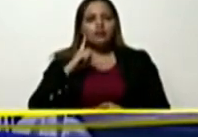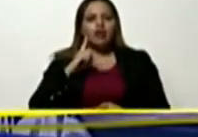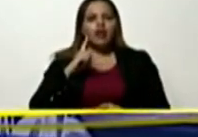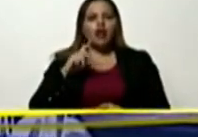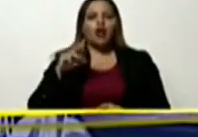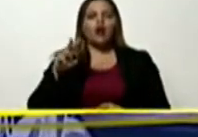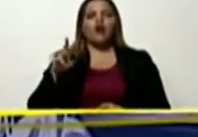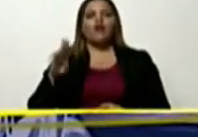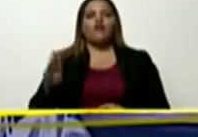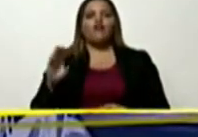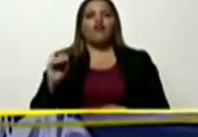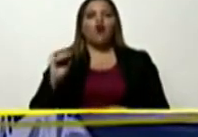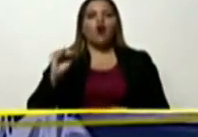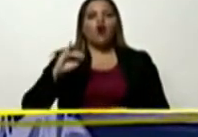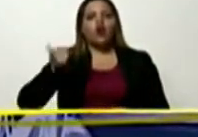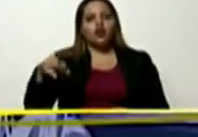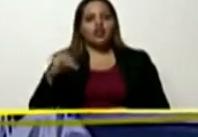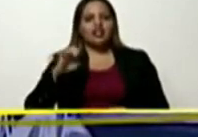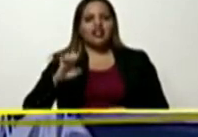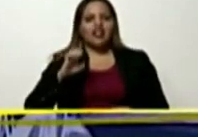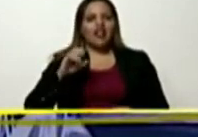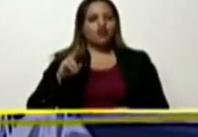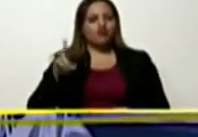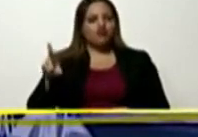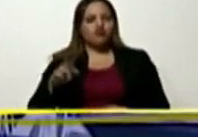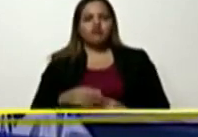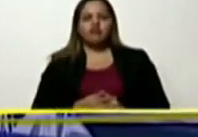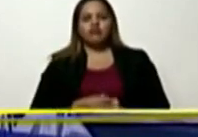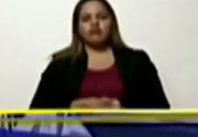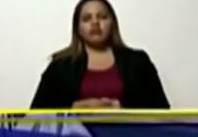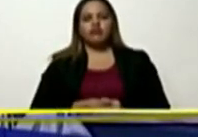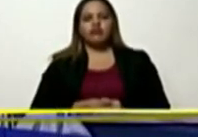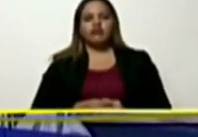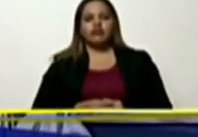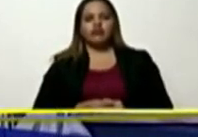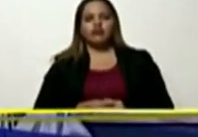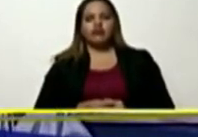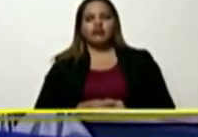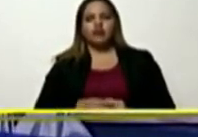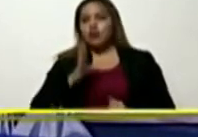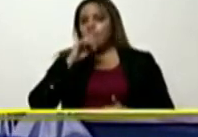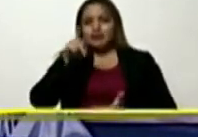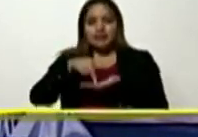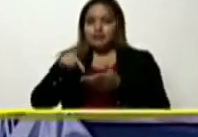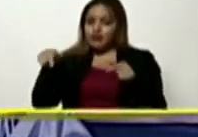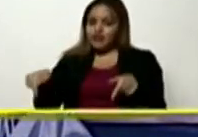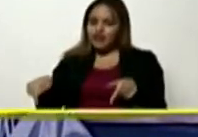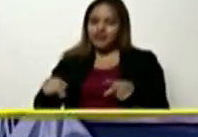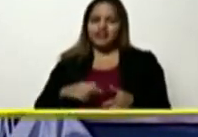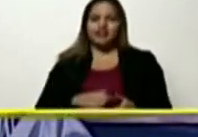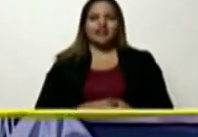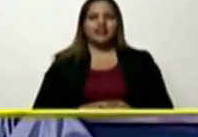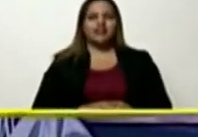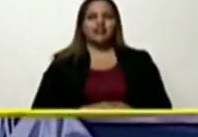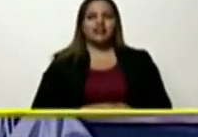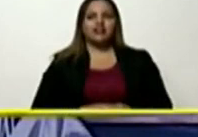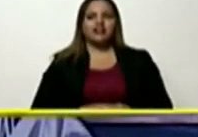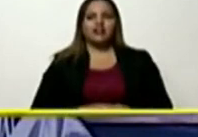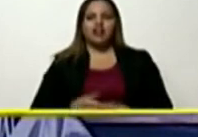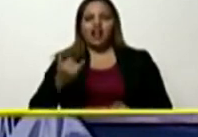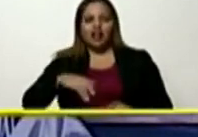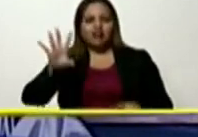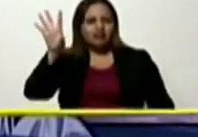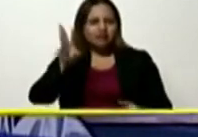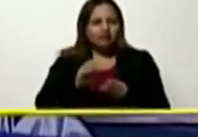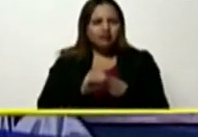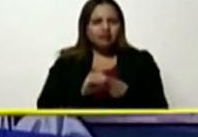O sea, Boyer es francés, ¿verdad, William? William Castillo Boyer no está presente y es recopilado